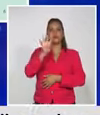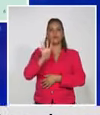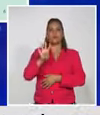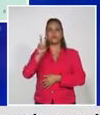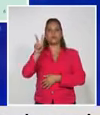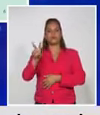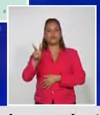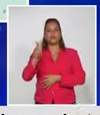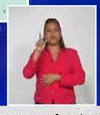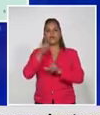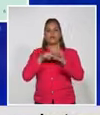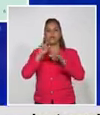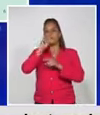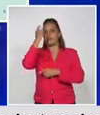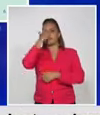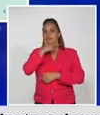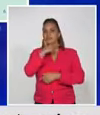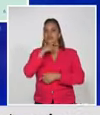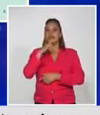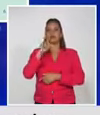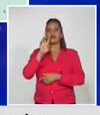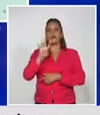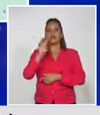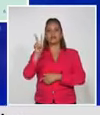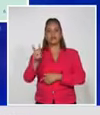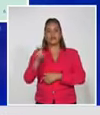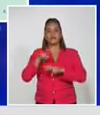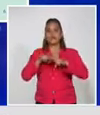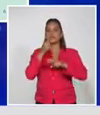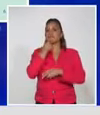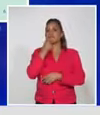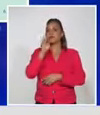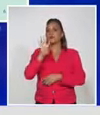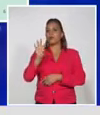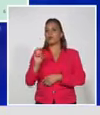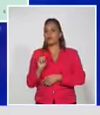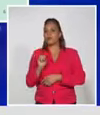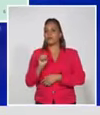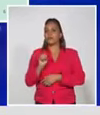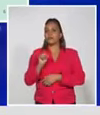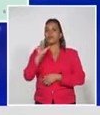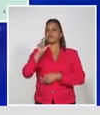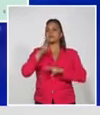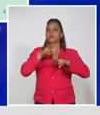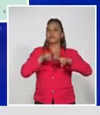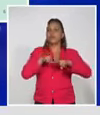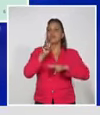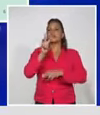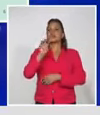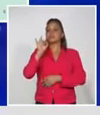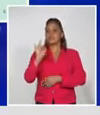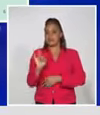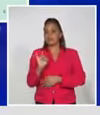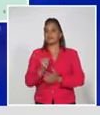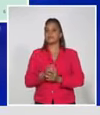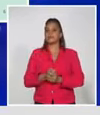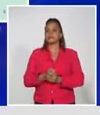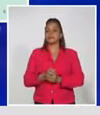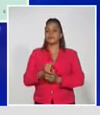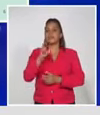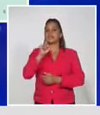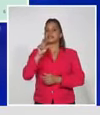Larissa 42 cada uno, La Habana Vieja 40, Centro Habana 37,